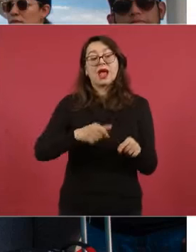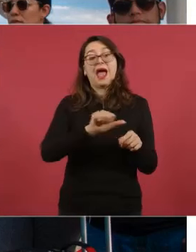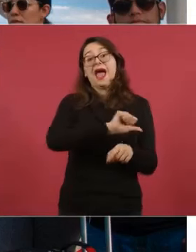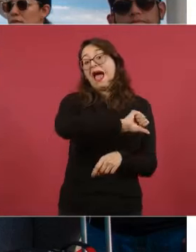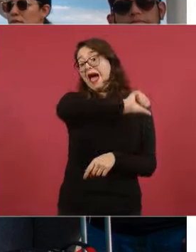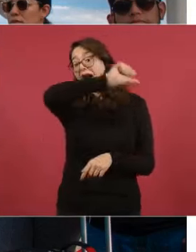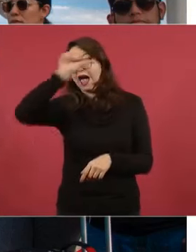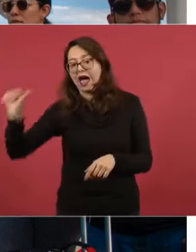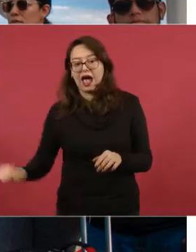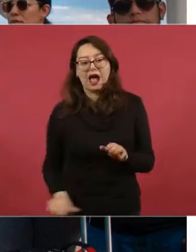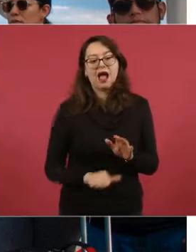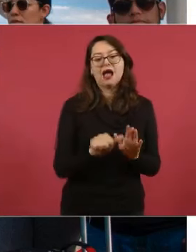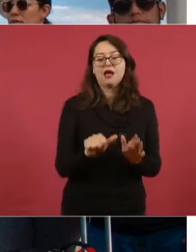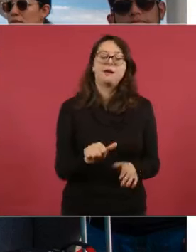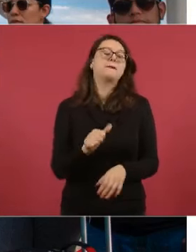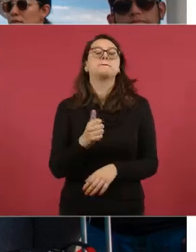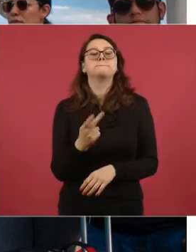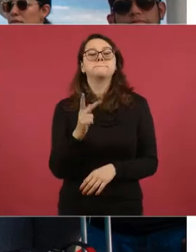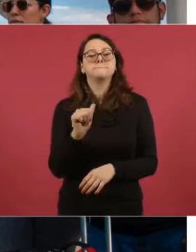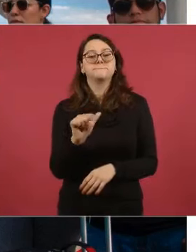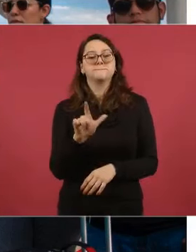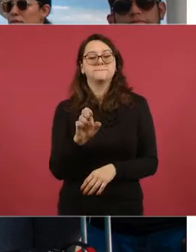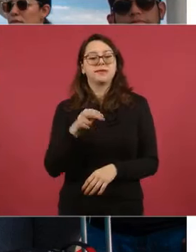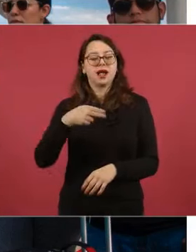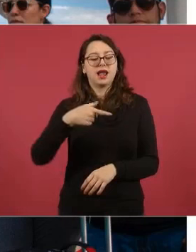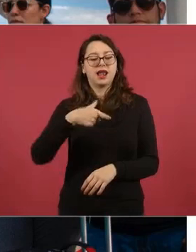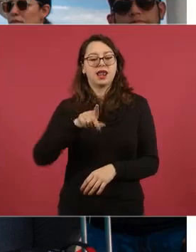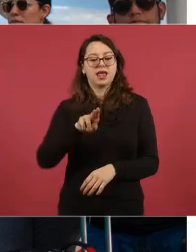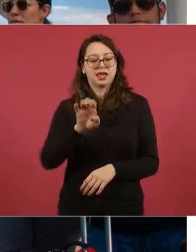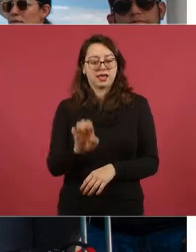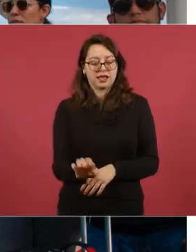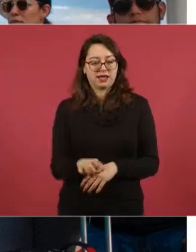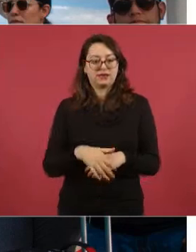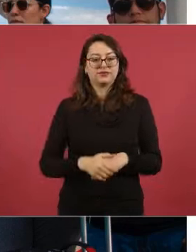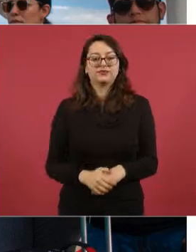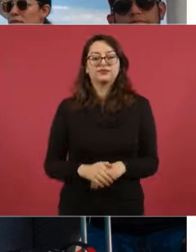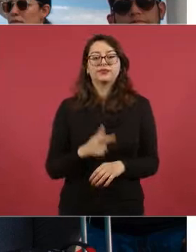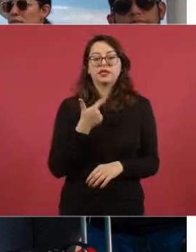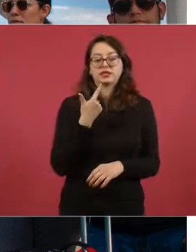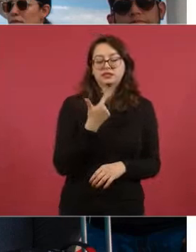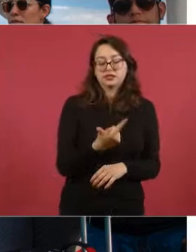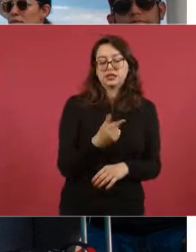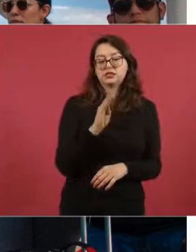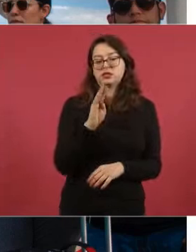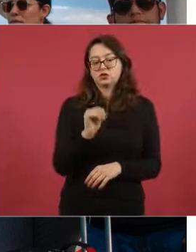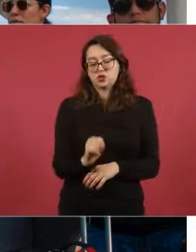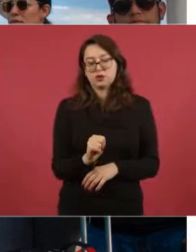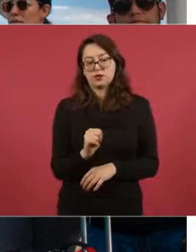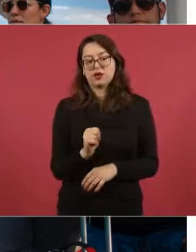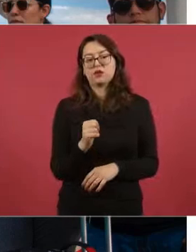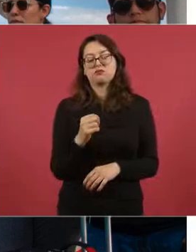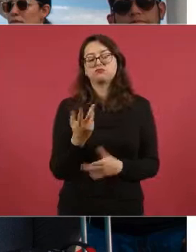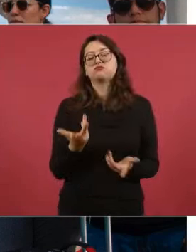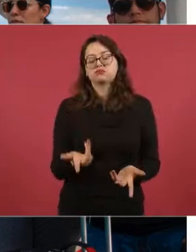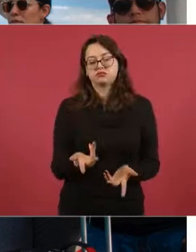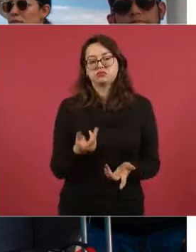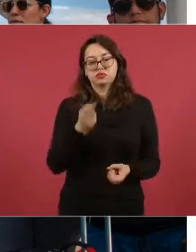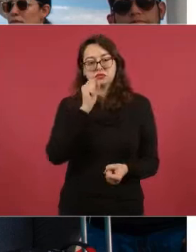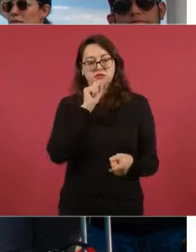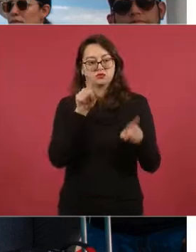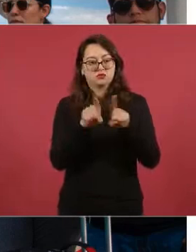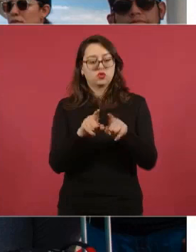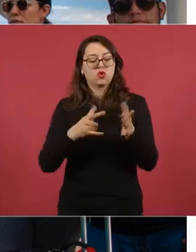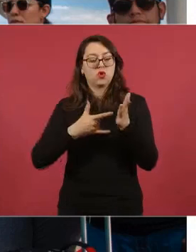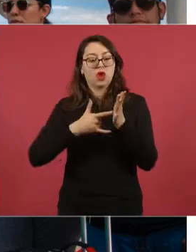suerte que tenemos de Cancún a Palenque, 7 y 9 horas y de Palenque a Cancún en ese mismo horario. Estamos operando con